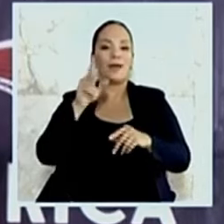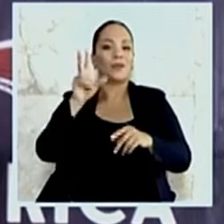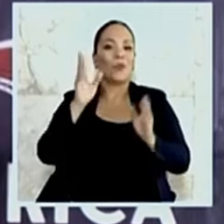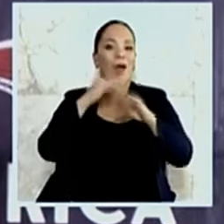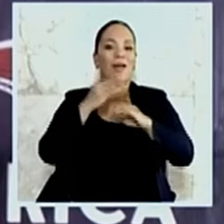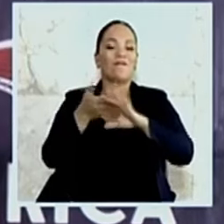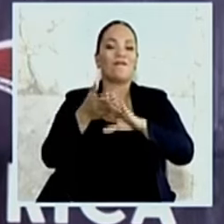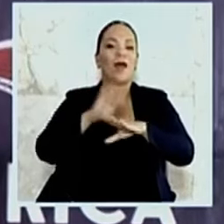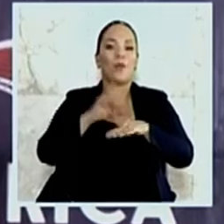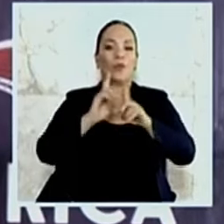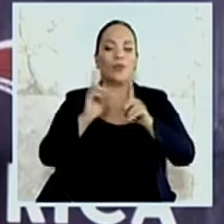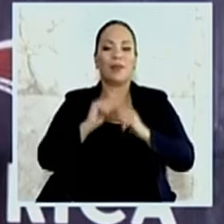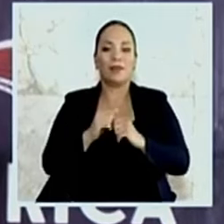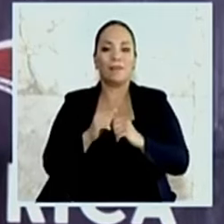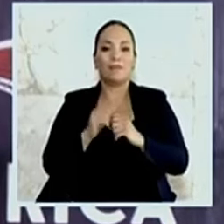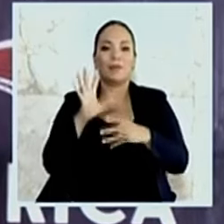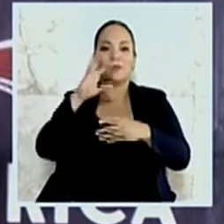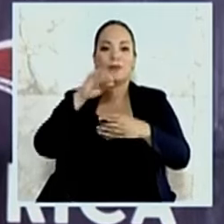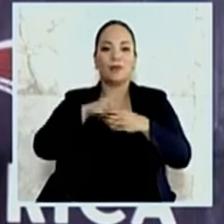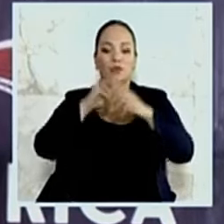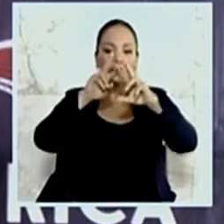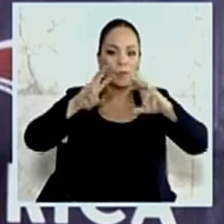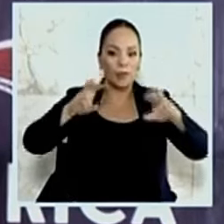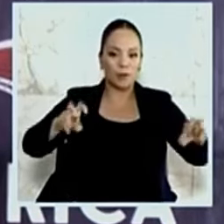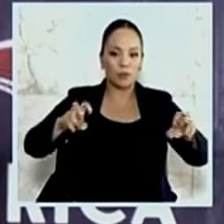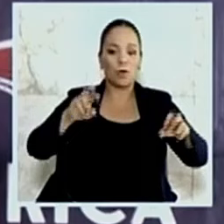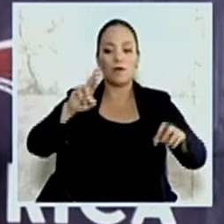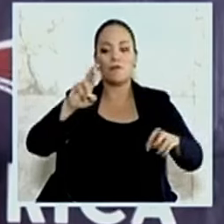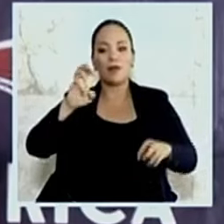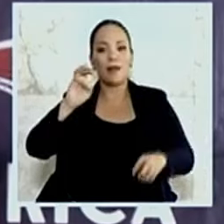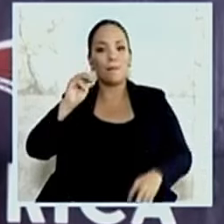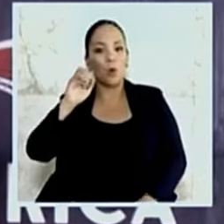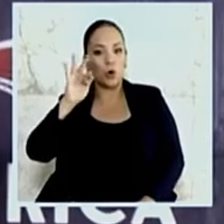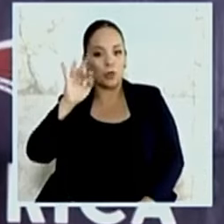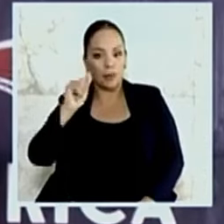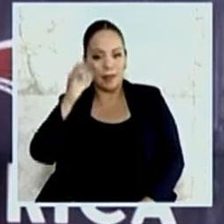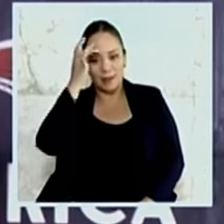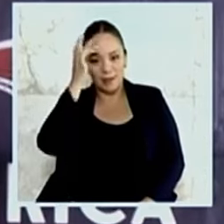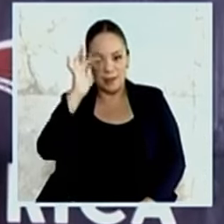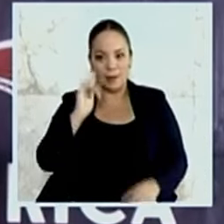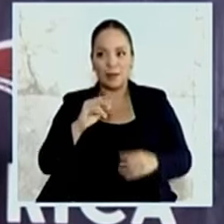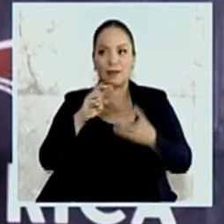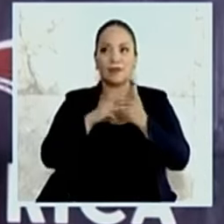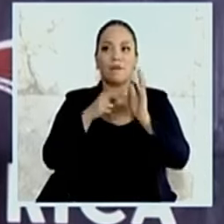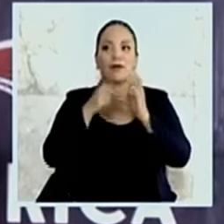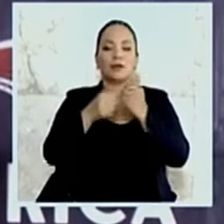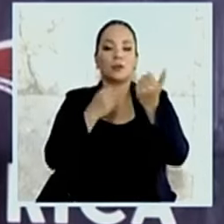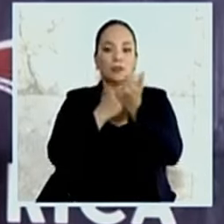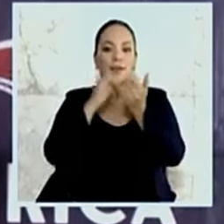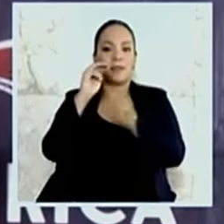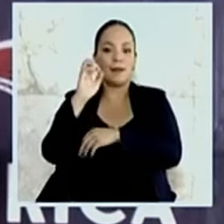lo más importante fue que esa plataforma nos permite evitar el riesgo de fraude,